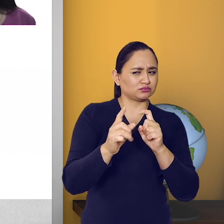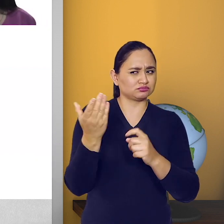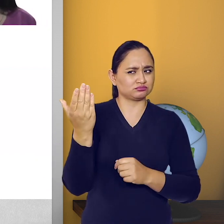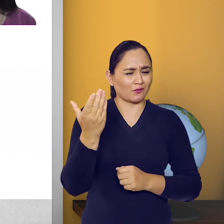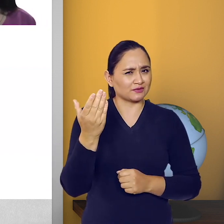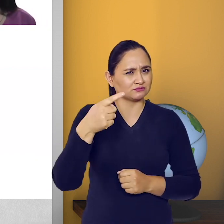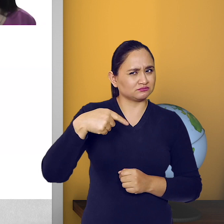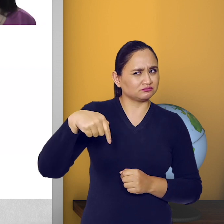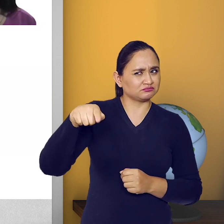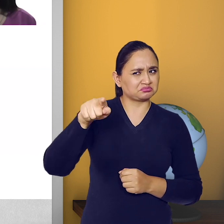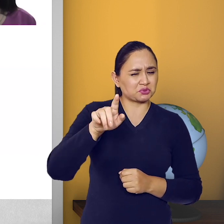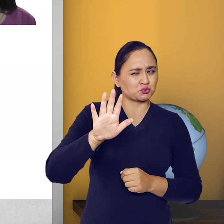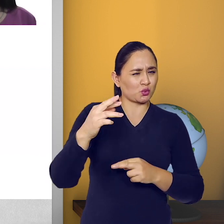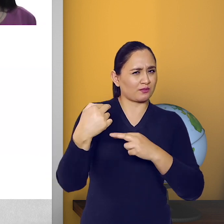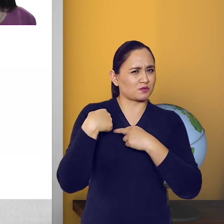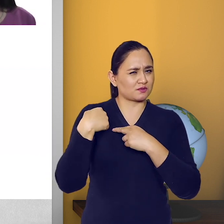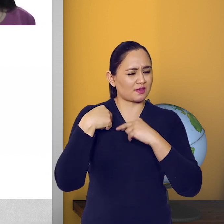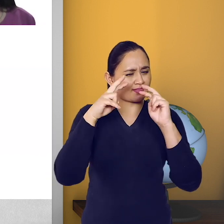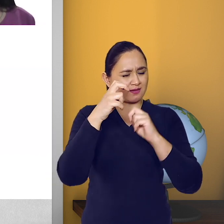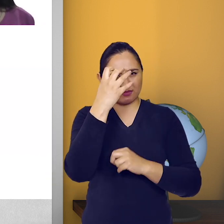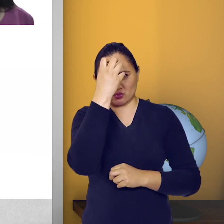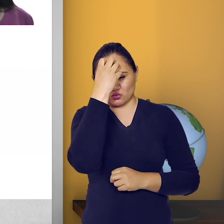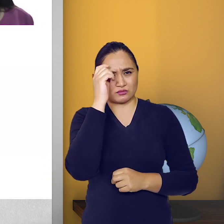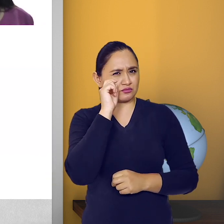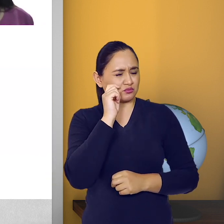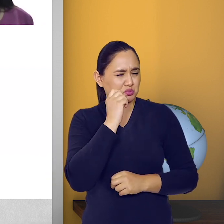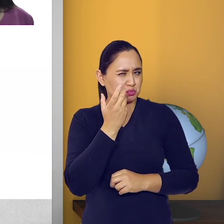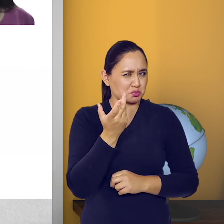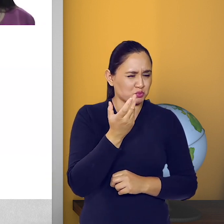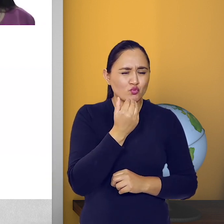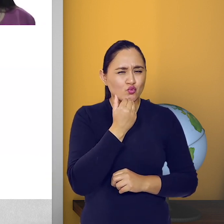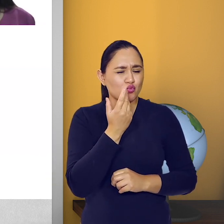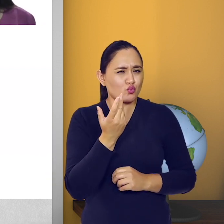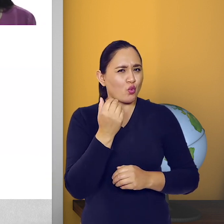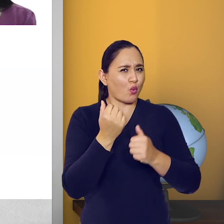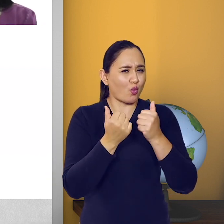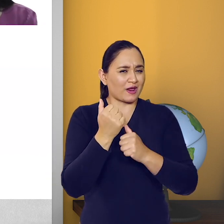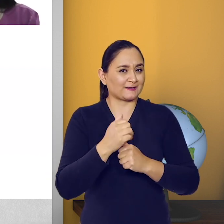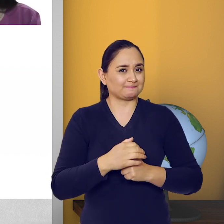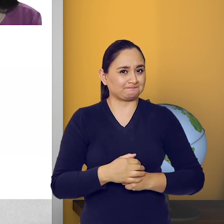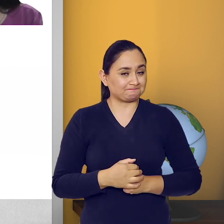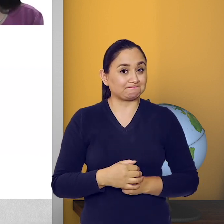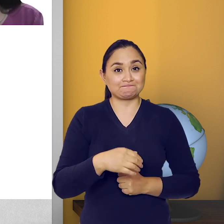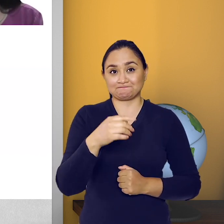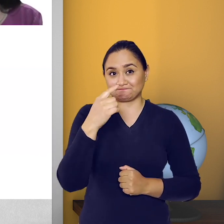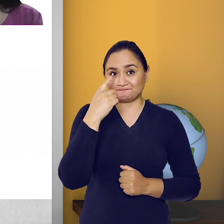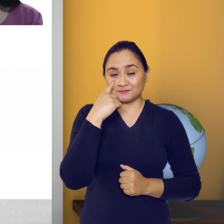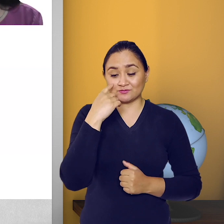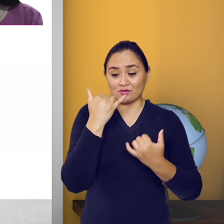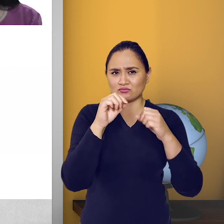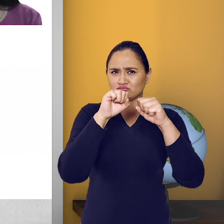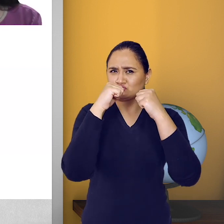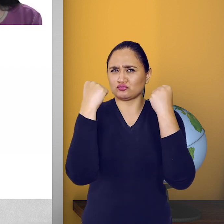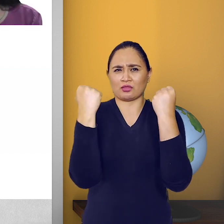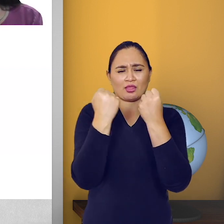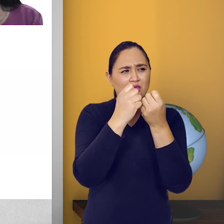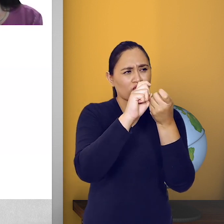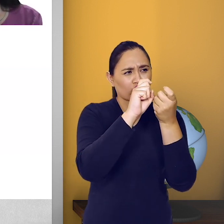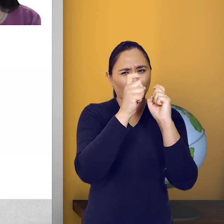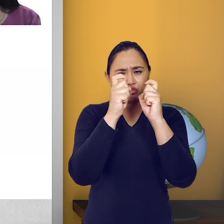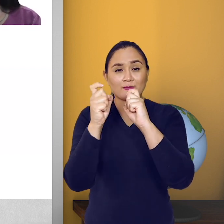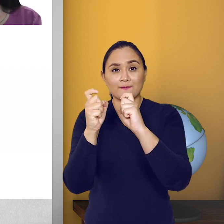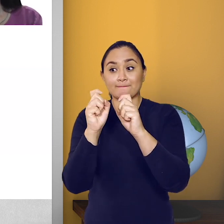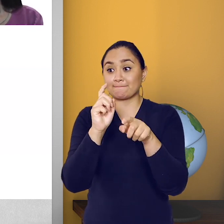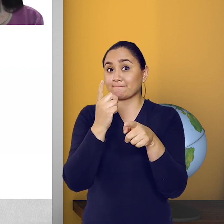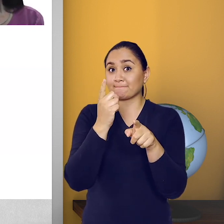educación sexual integral. En la sociedad actual estamos viendo muchos cambios. Por lo tanto,